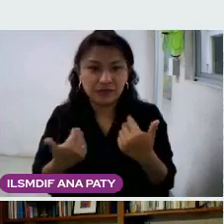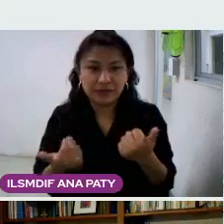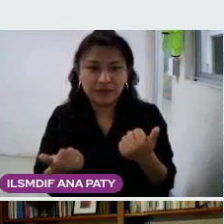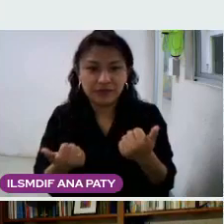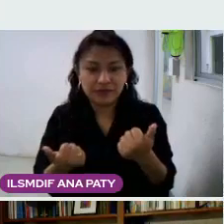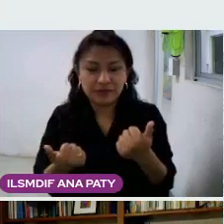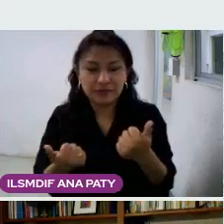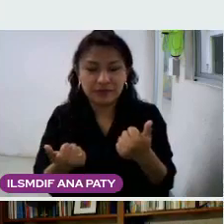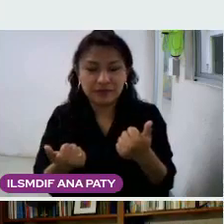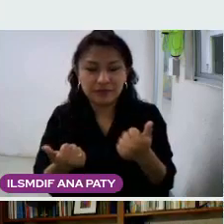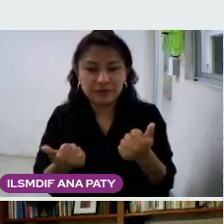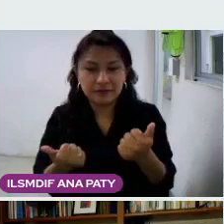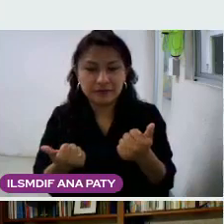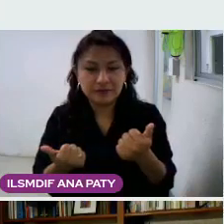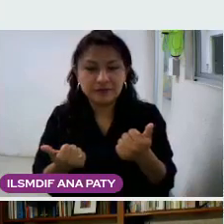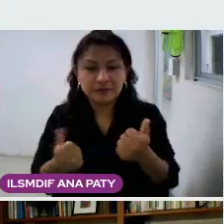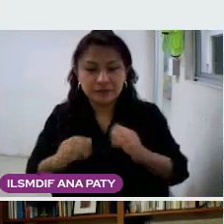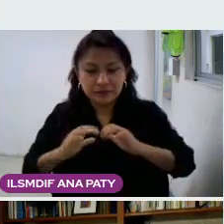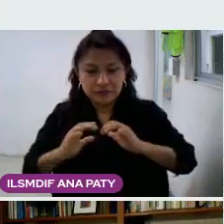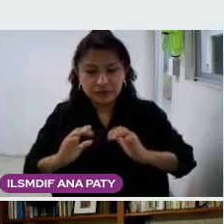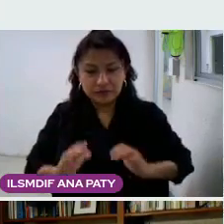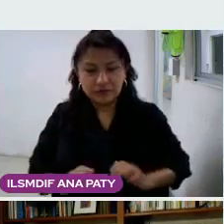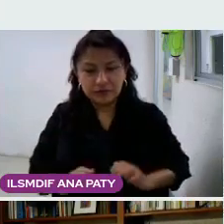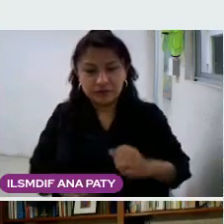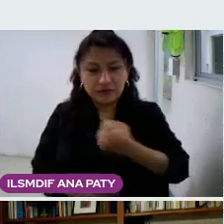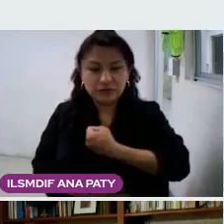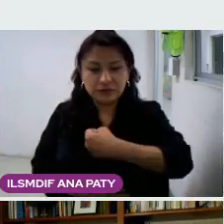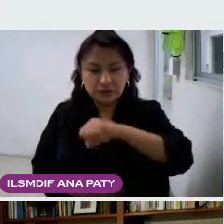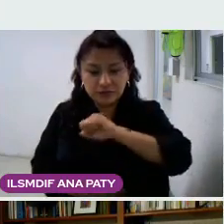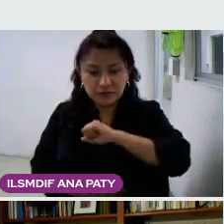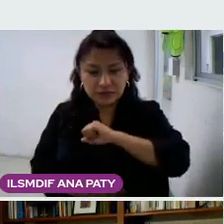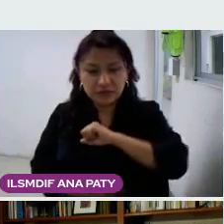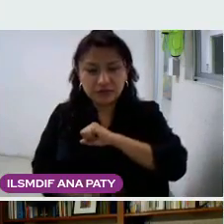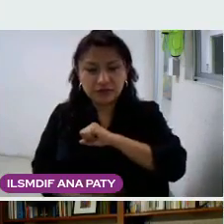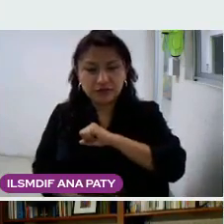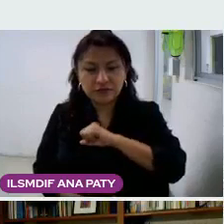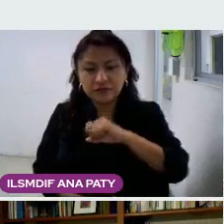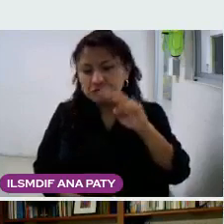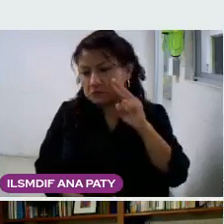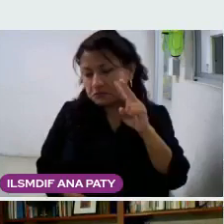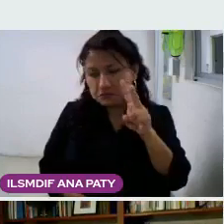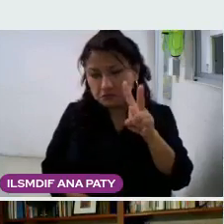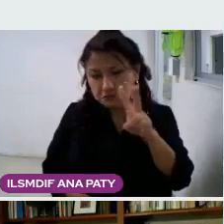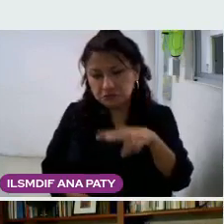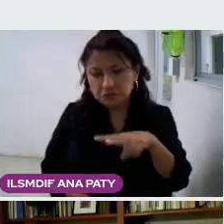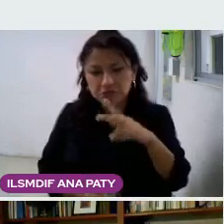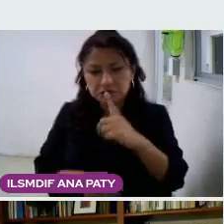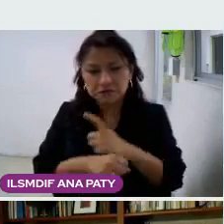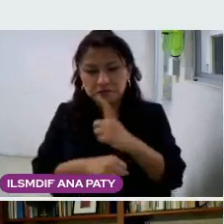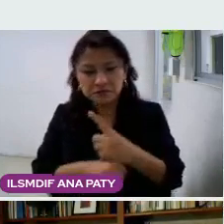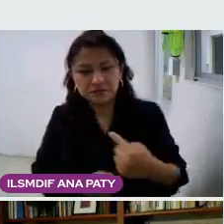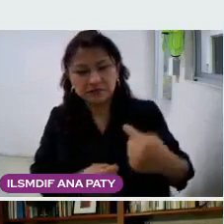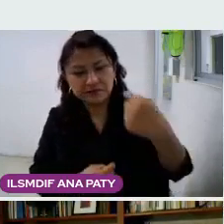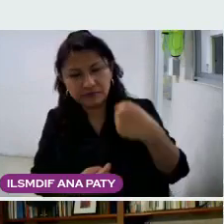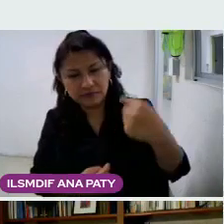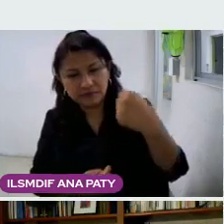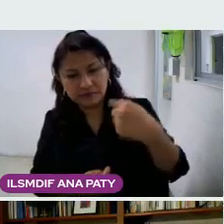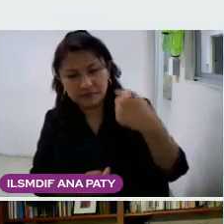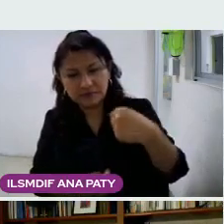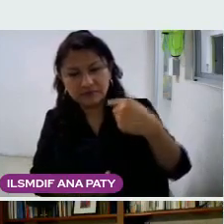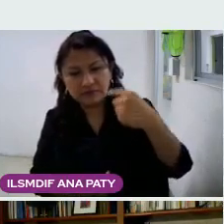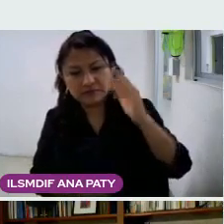mis necesidades por todas mis características. Y se da un peso significativamente bajo, inferior al